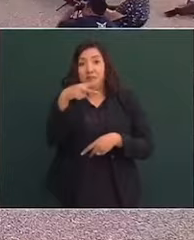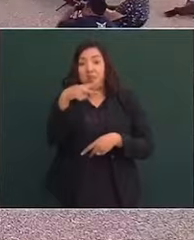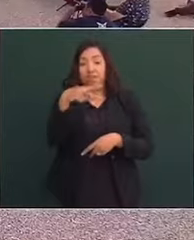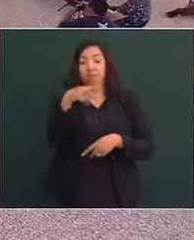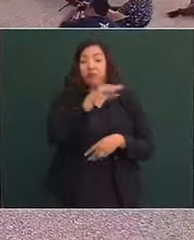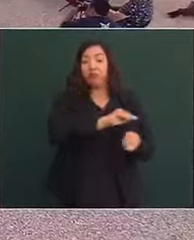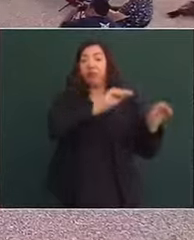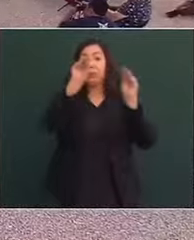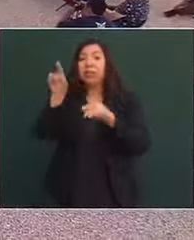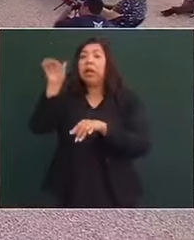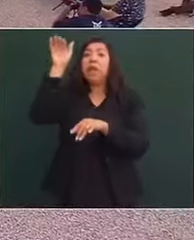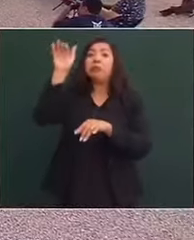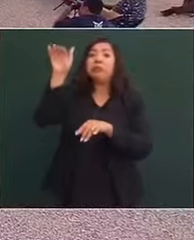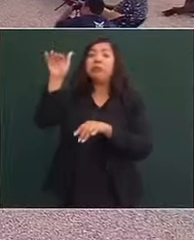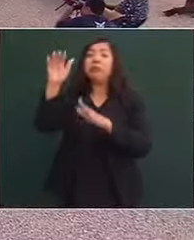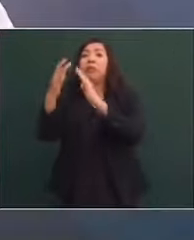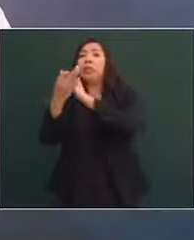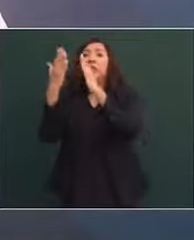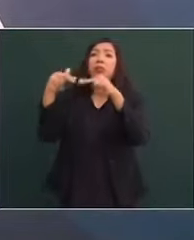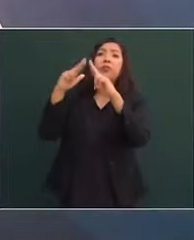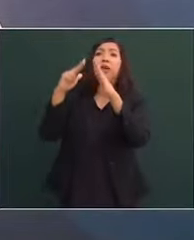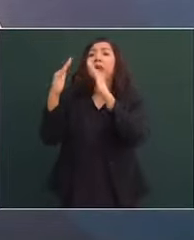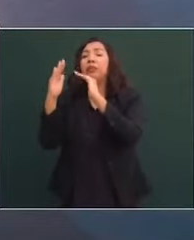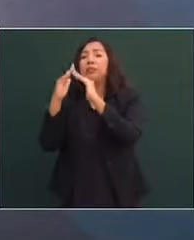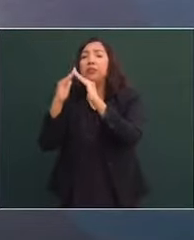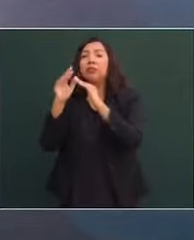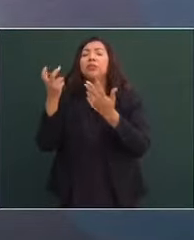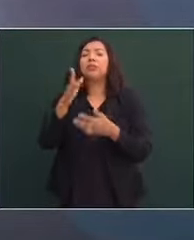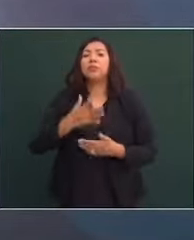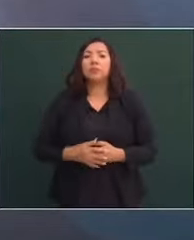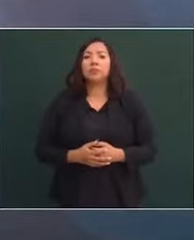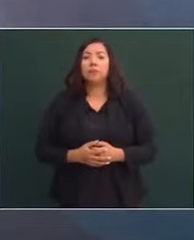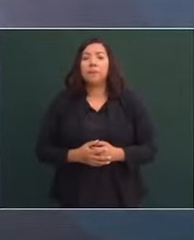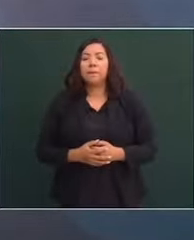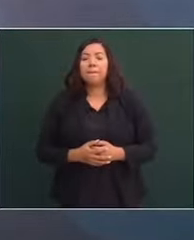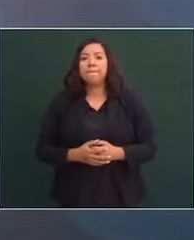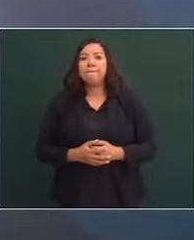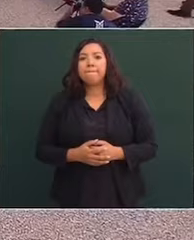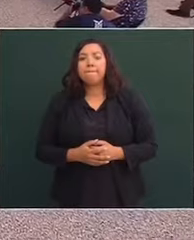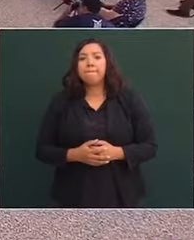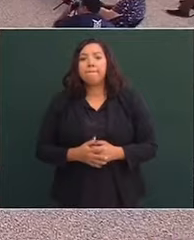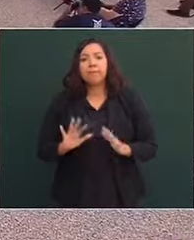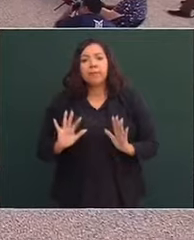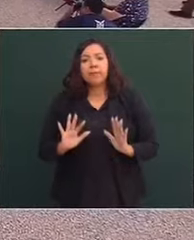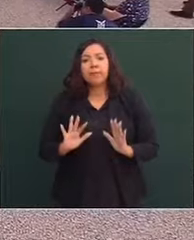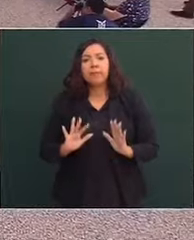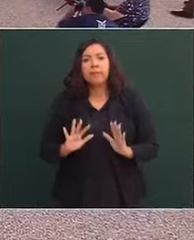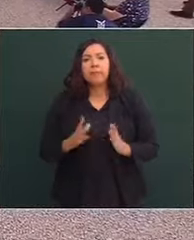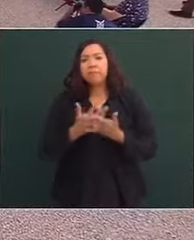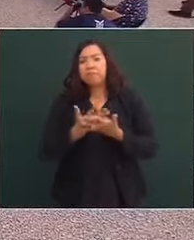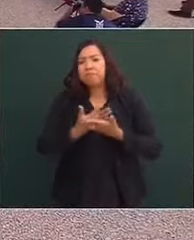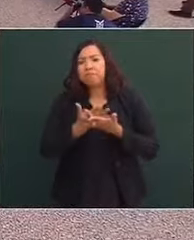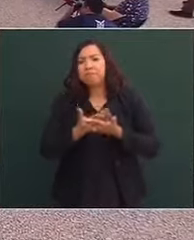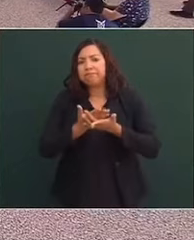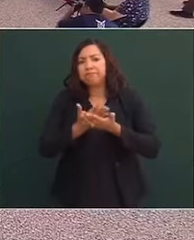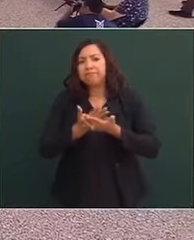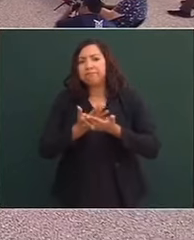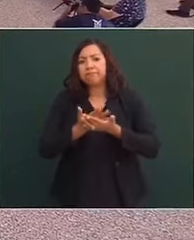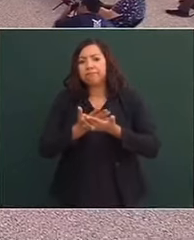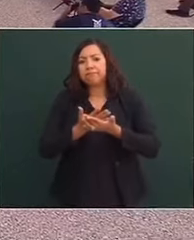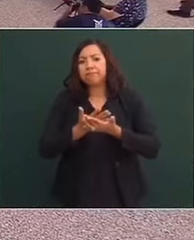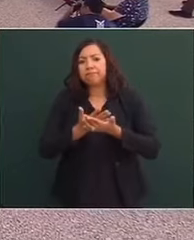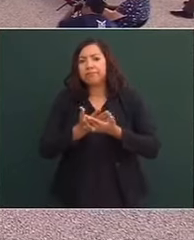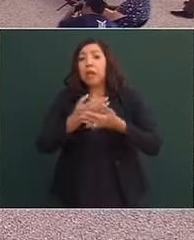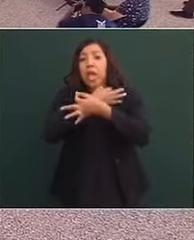no No este eh vamos a esperar No sé si ya se manifestó Sí este